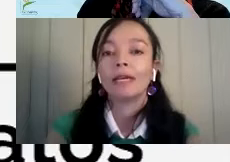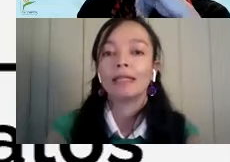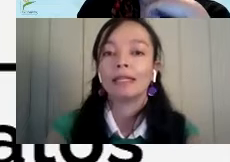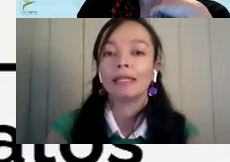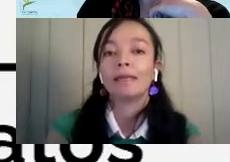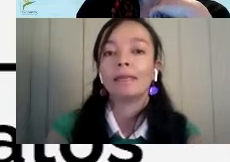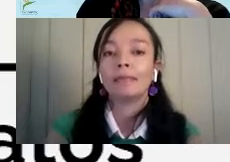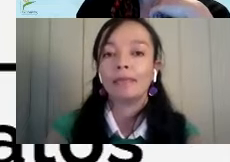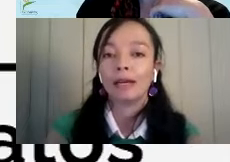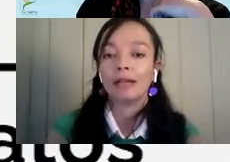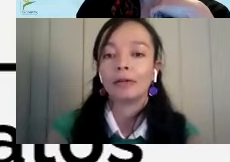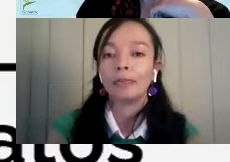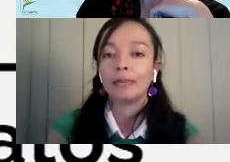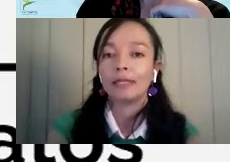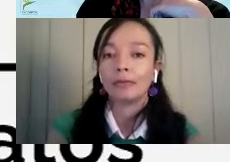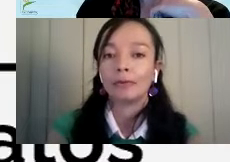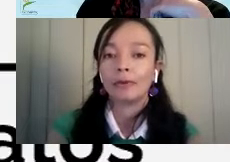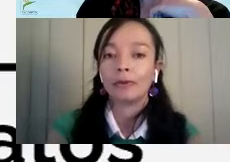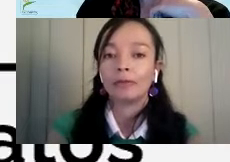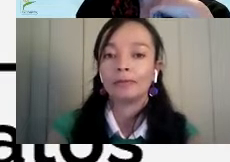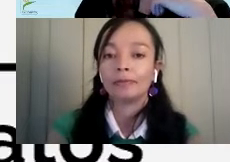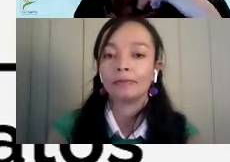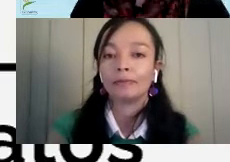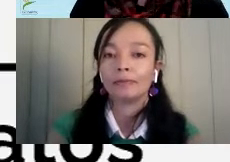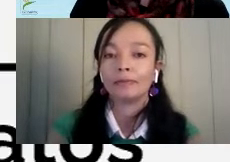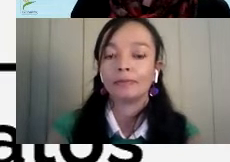Rebeca tiene que dejar de compartir, por favor.